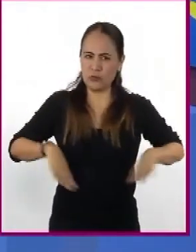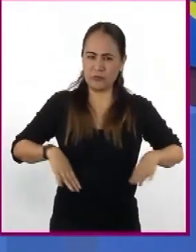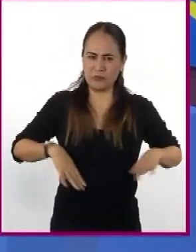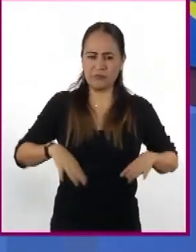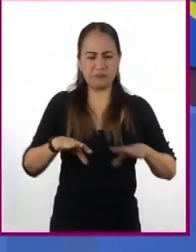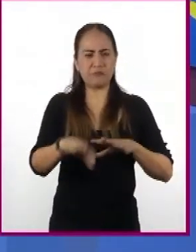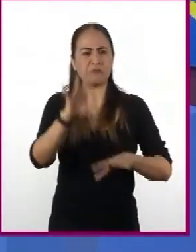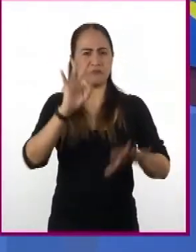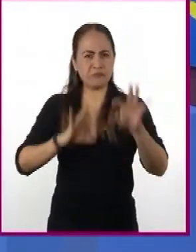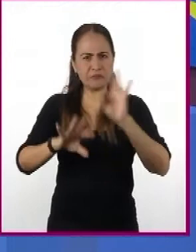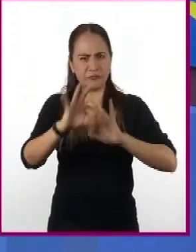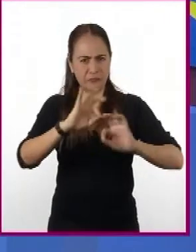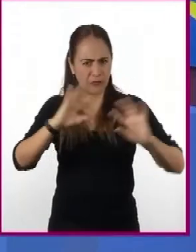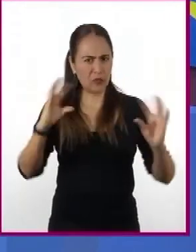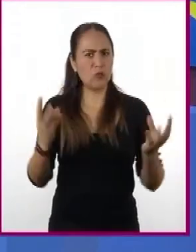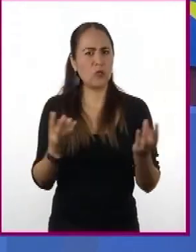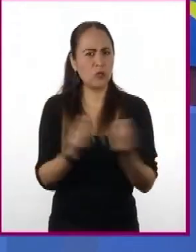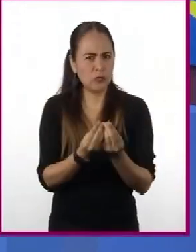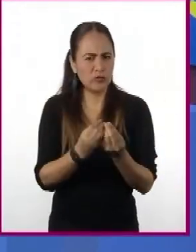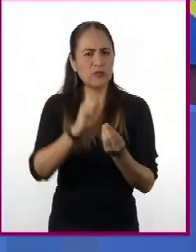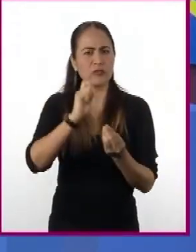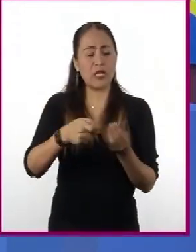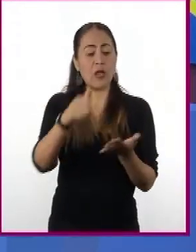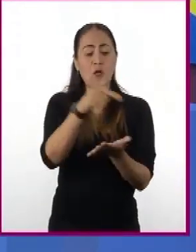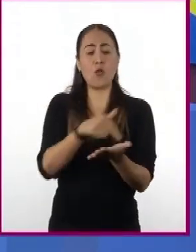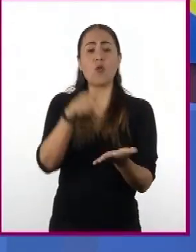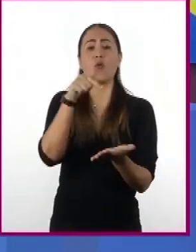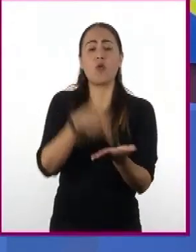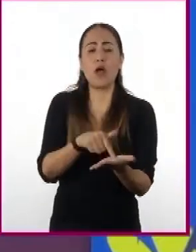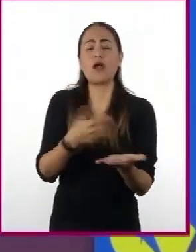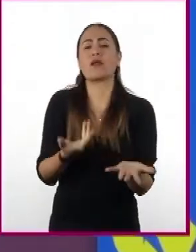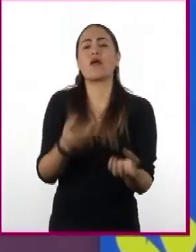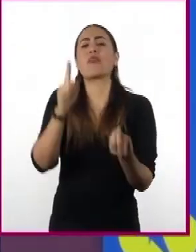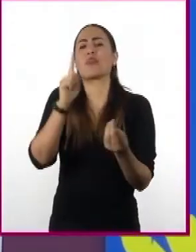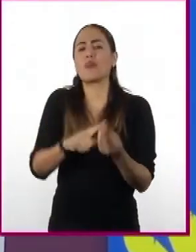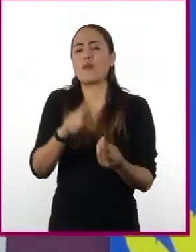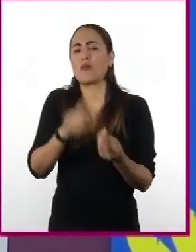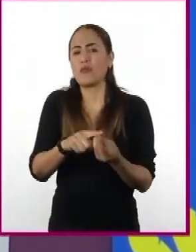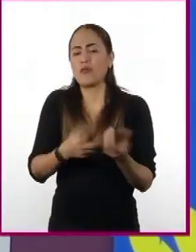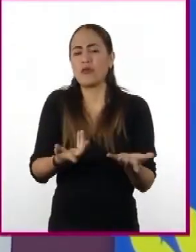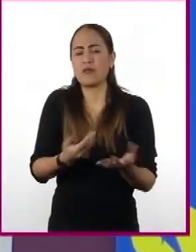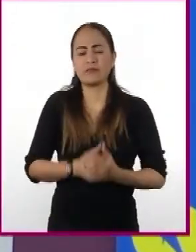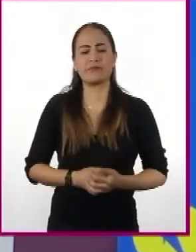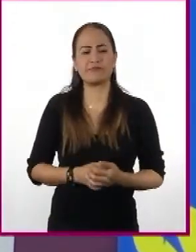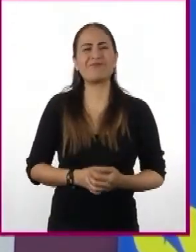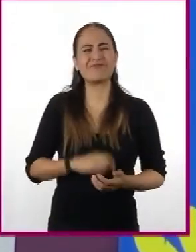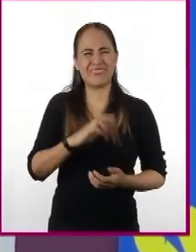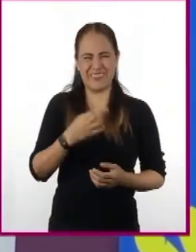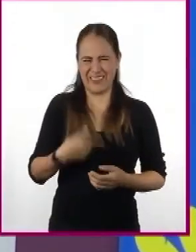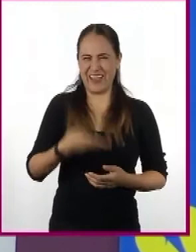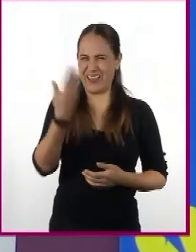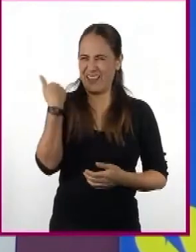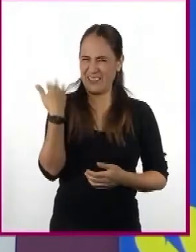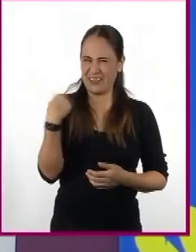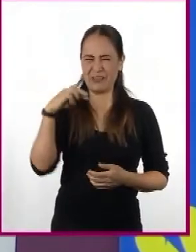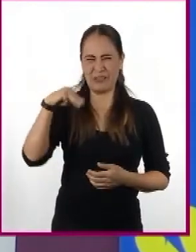hora de seleccionar textos es la ubicación geográfica. Como escuchamos en la entrevista con el antologador,